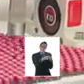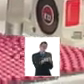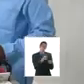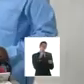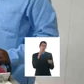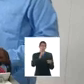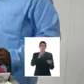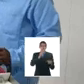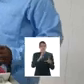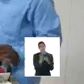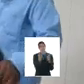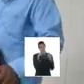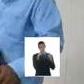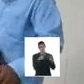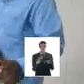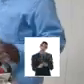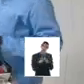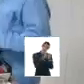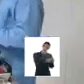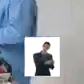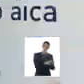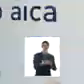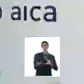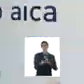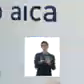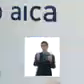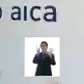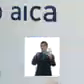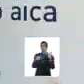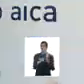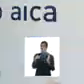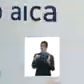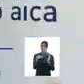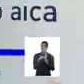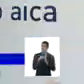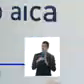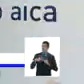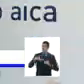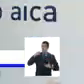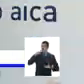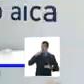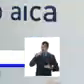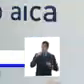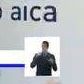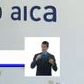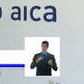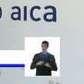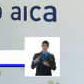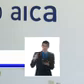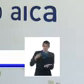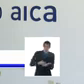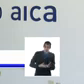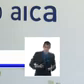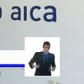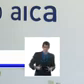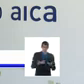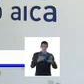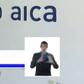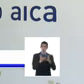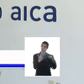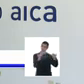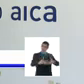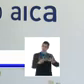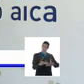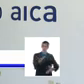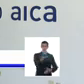de aproximadamente 7 millones de dólares. Hoy es la planta más moderna, más joven y con más altas capacidades en fabricación